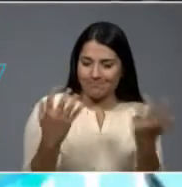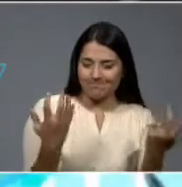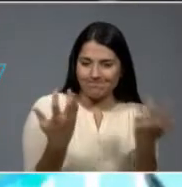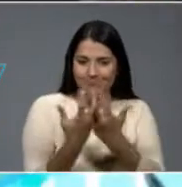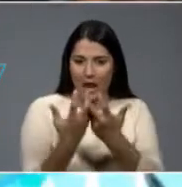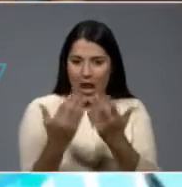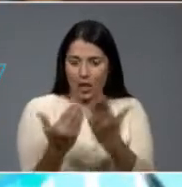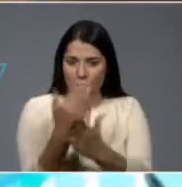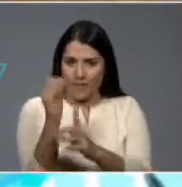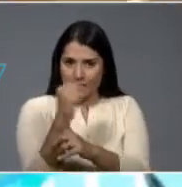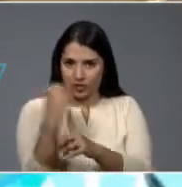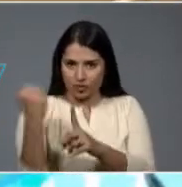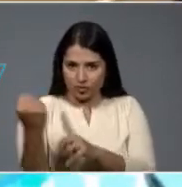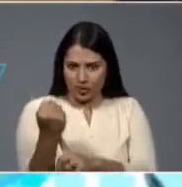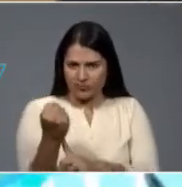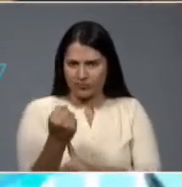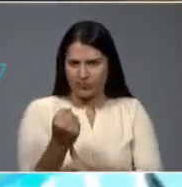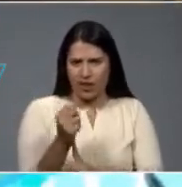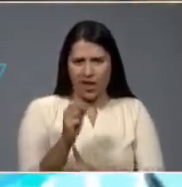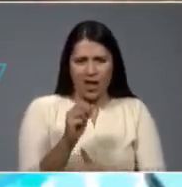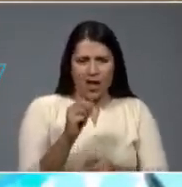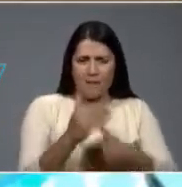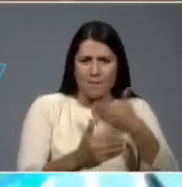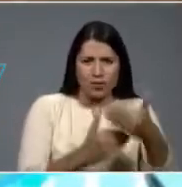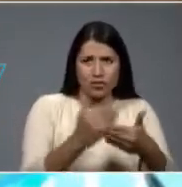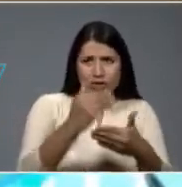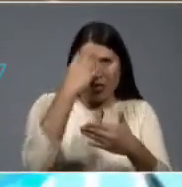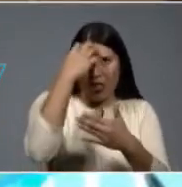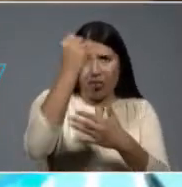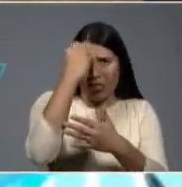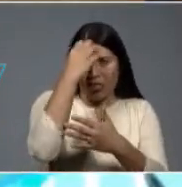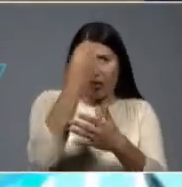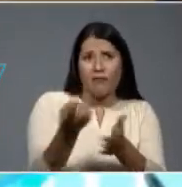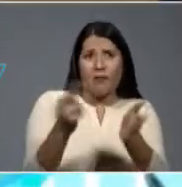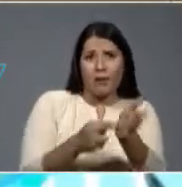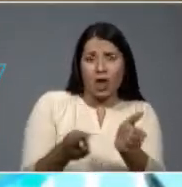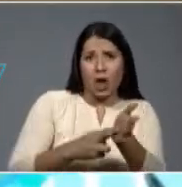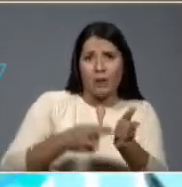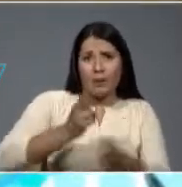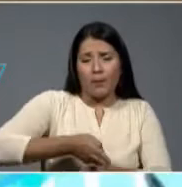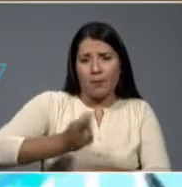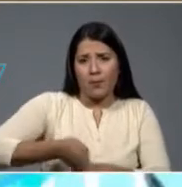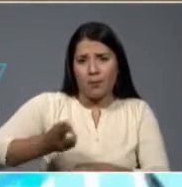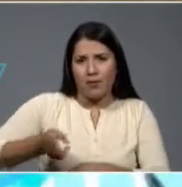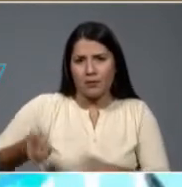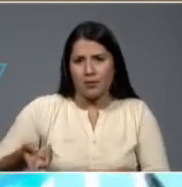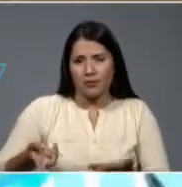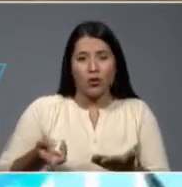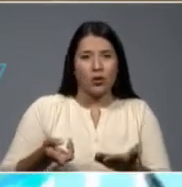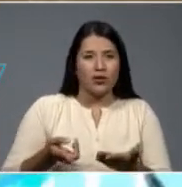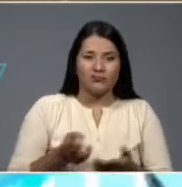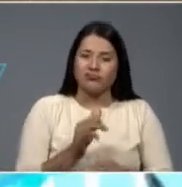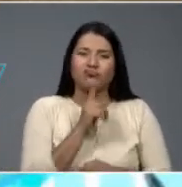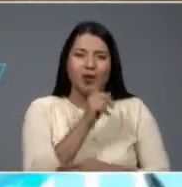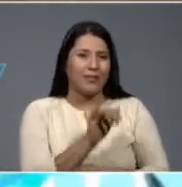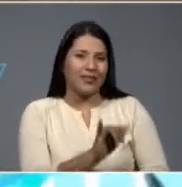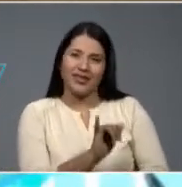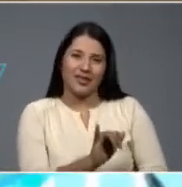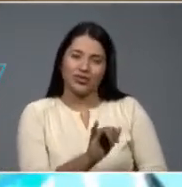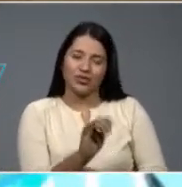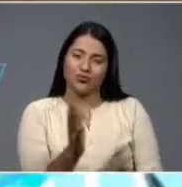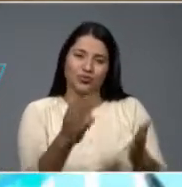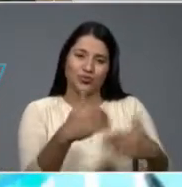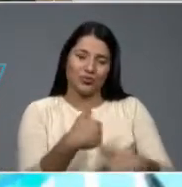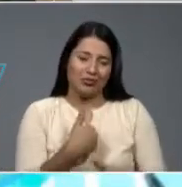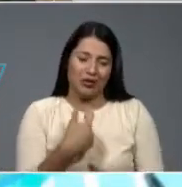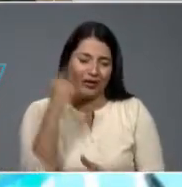pidiendo. Ciertamente la memorización como proceso cognitivo, la repetición en torno a lo que un adulto dicta en un pizarrón, ciertamente carece de sentido